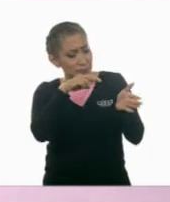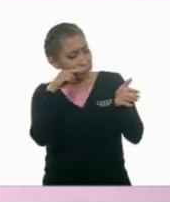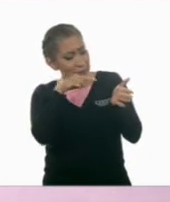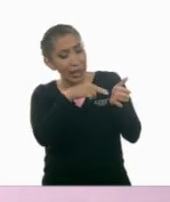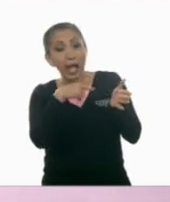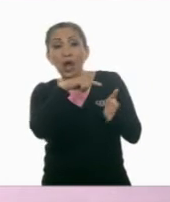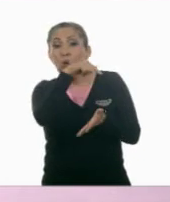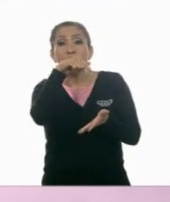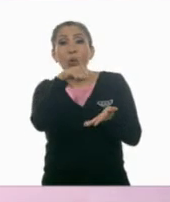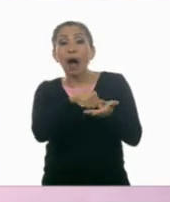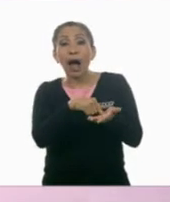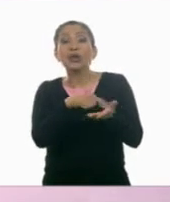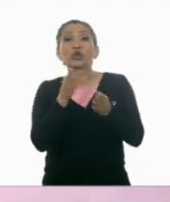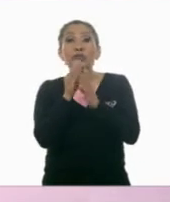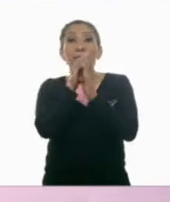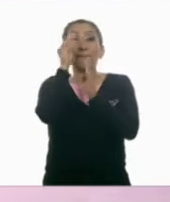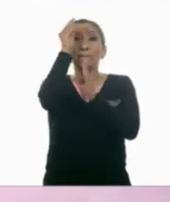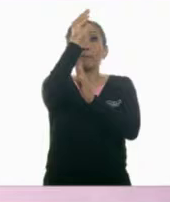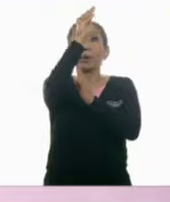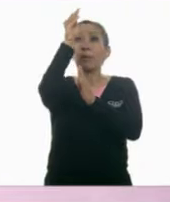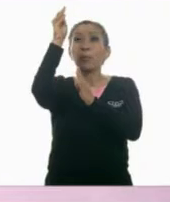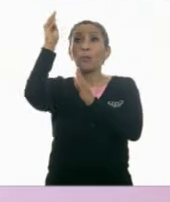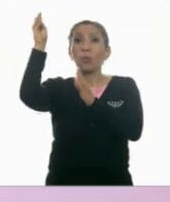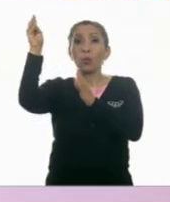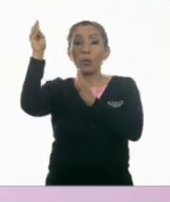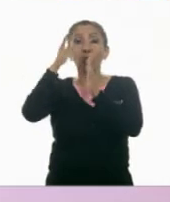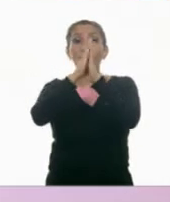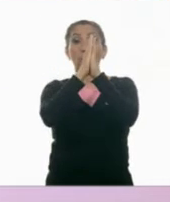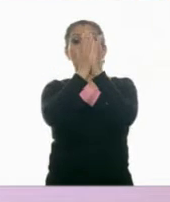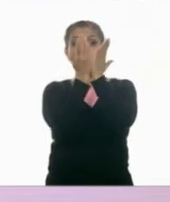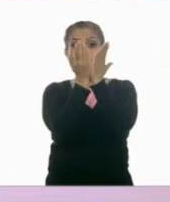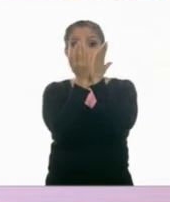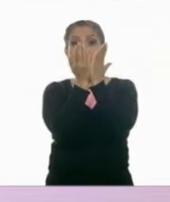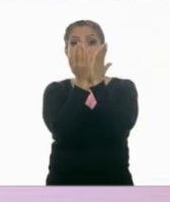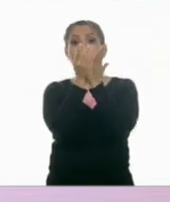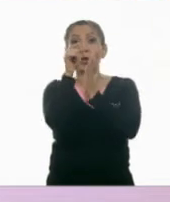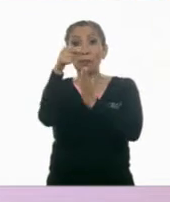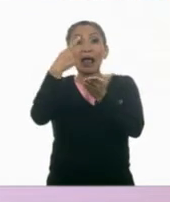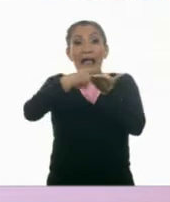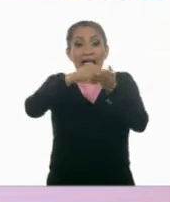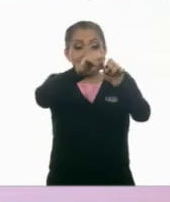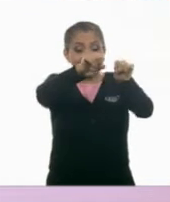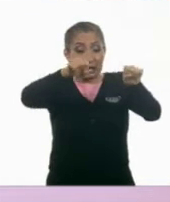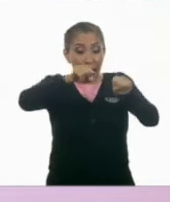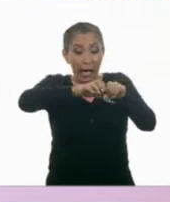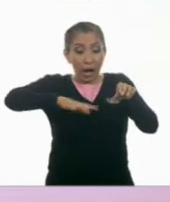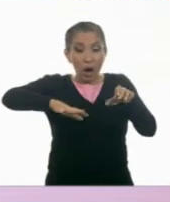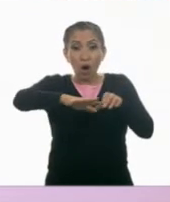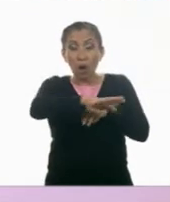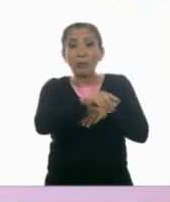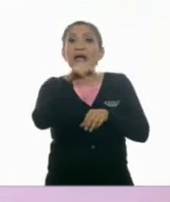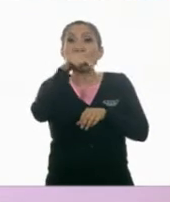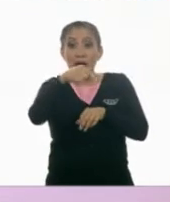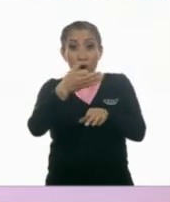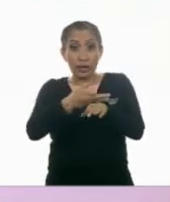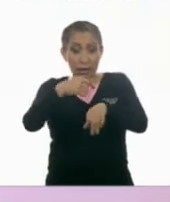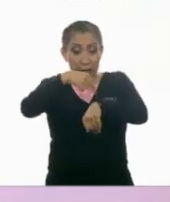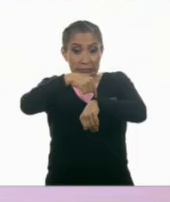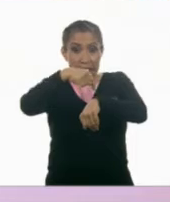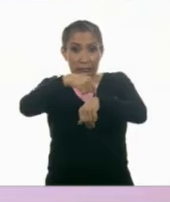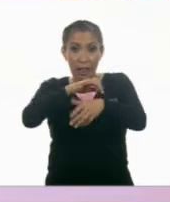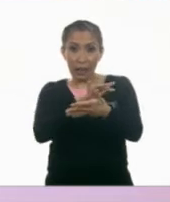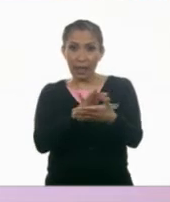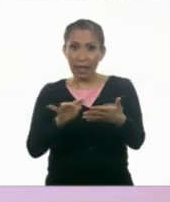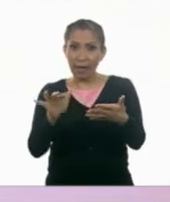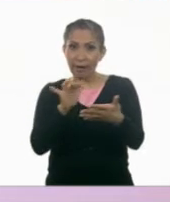en el lugar donde ponen los libros en el salón, porque es la hora